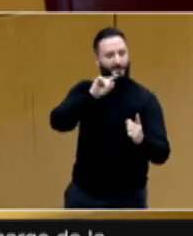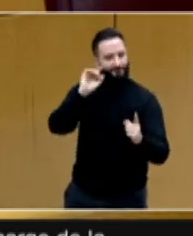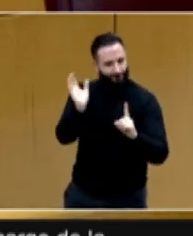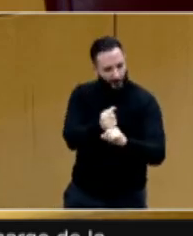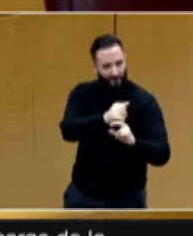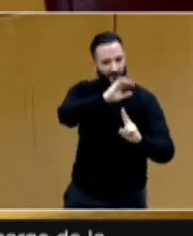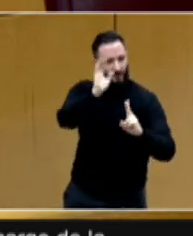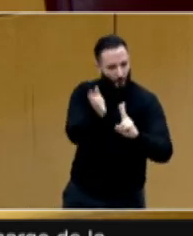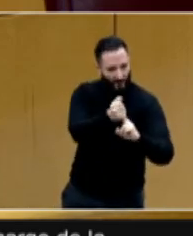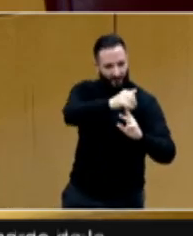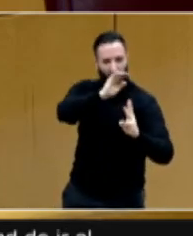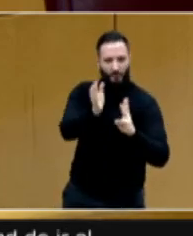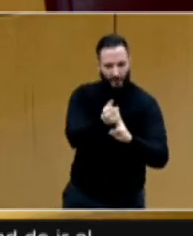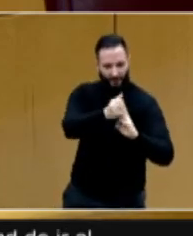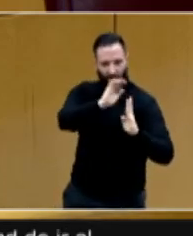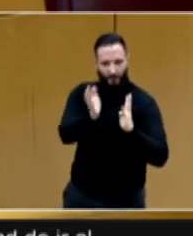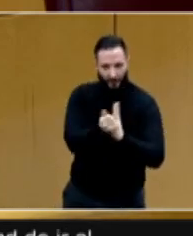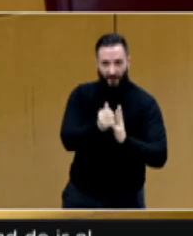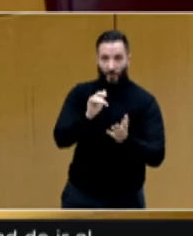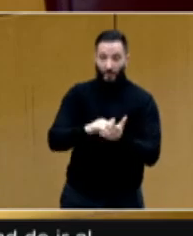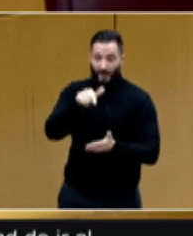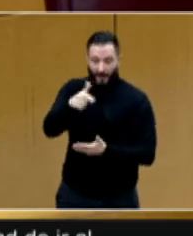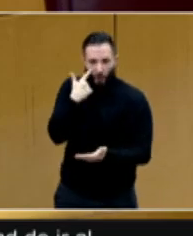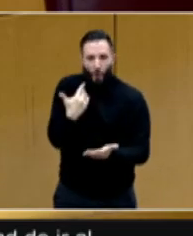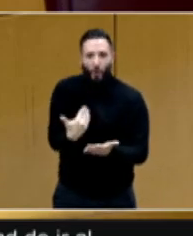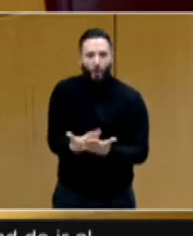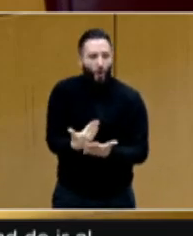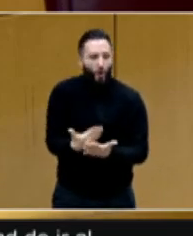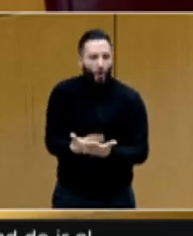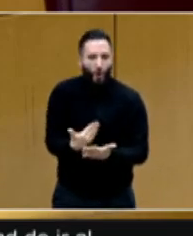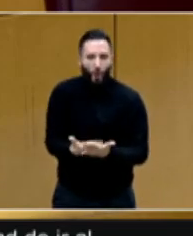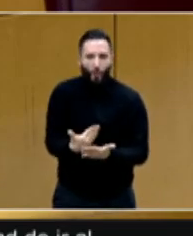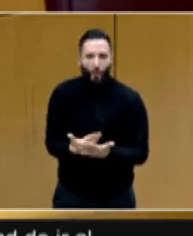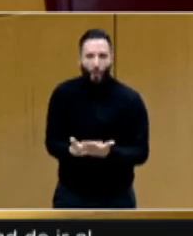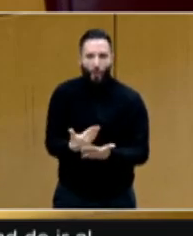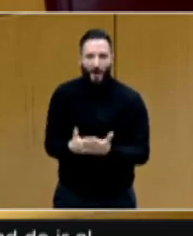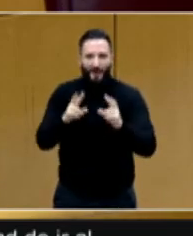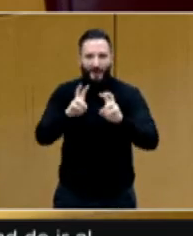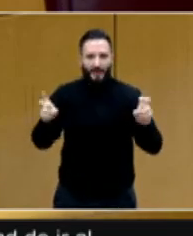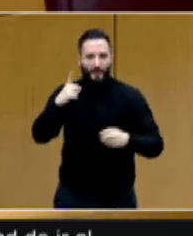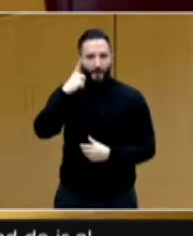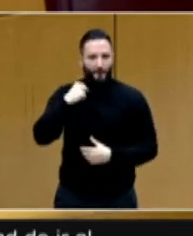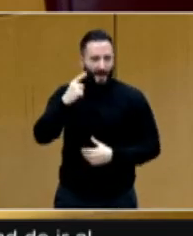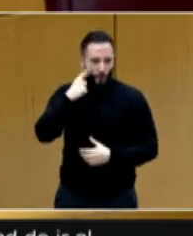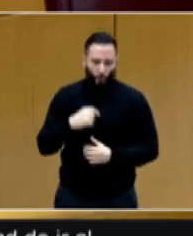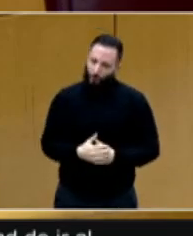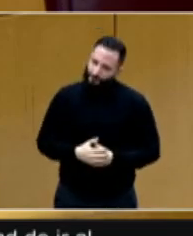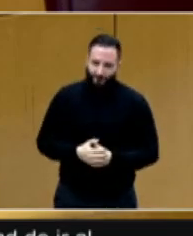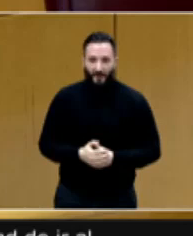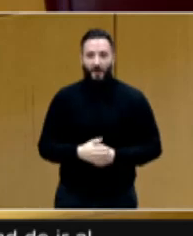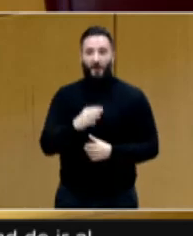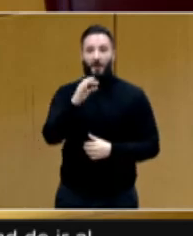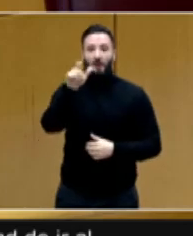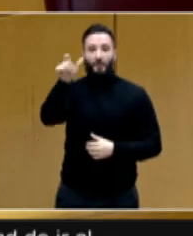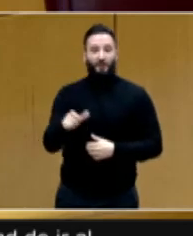puede corroborar con los bancos O sea la cuestión bancaria y esto sí Ahora me vengo